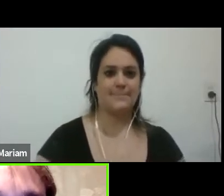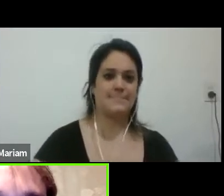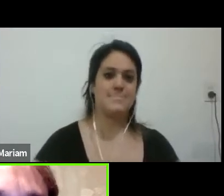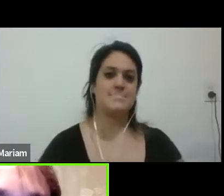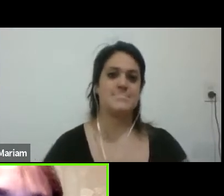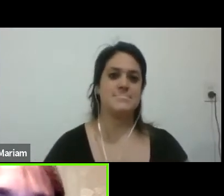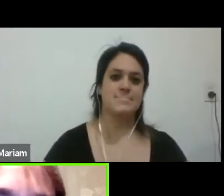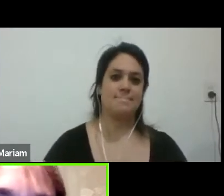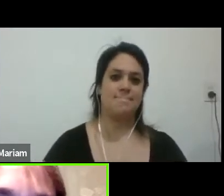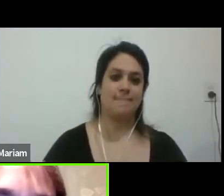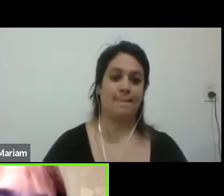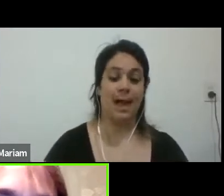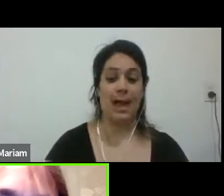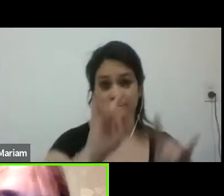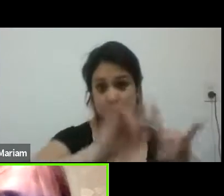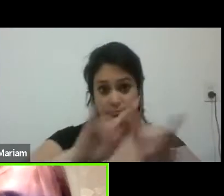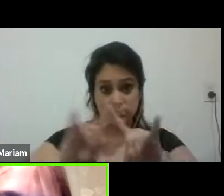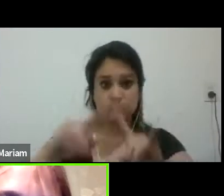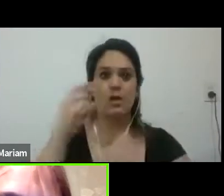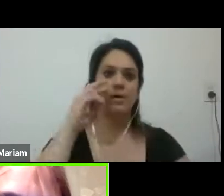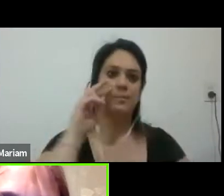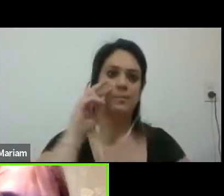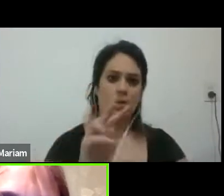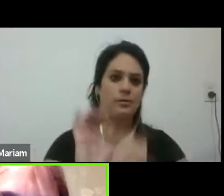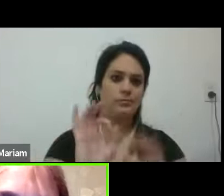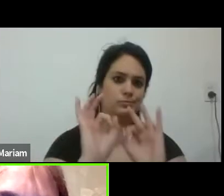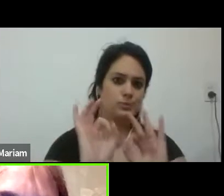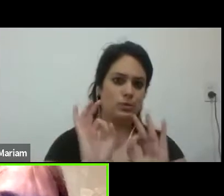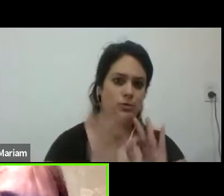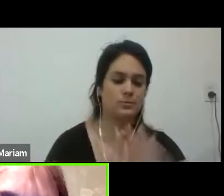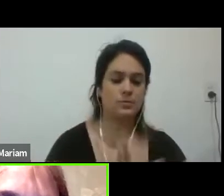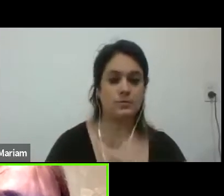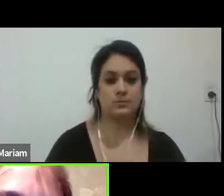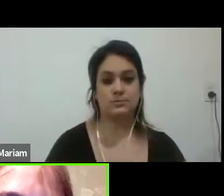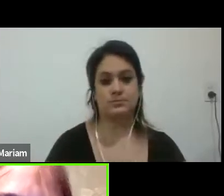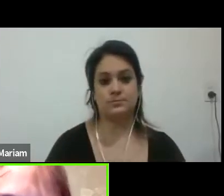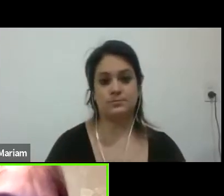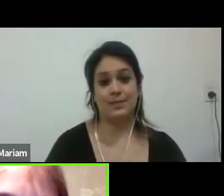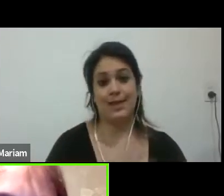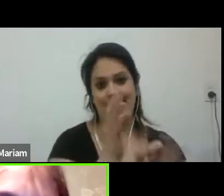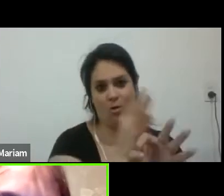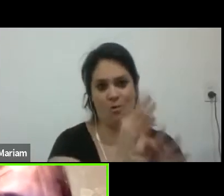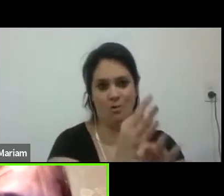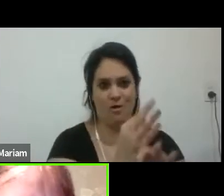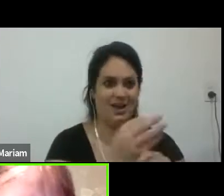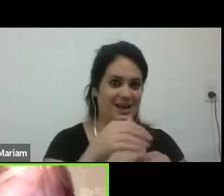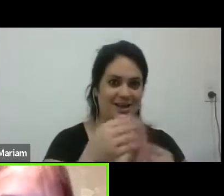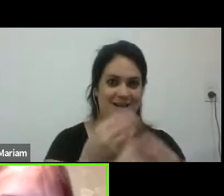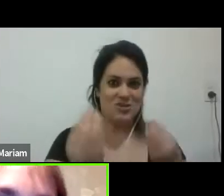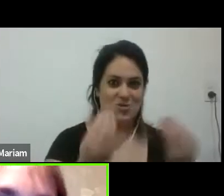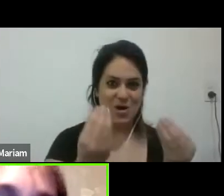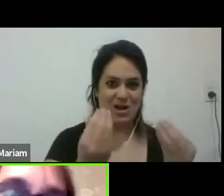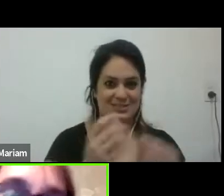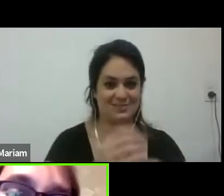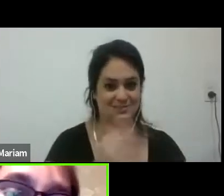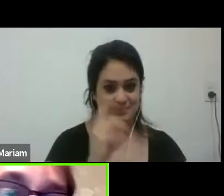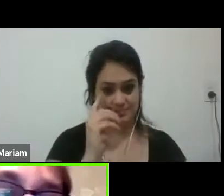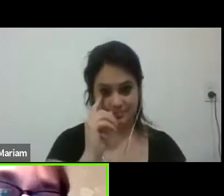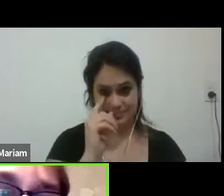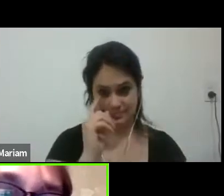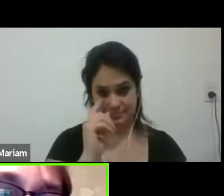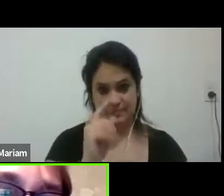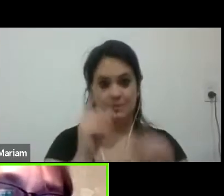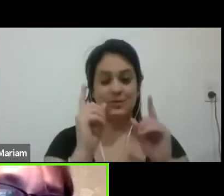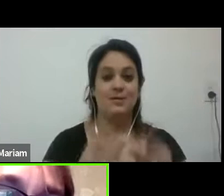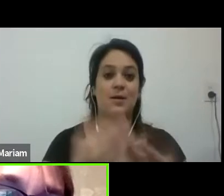a través de la página pueden ver todo lo que es la escuela en su interior pero así también pueden ver